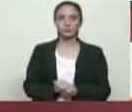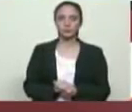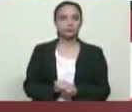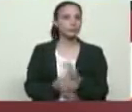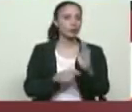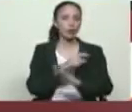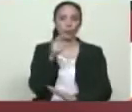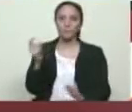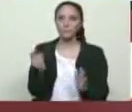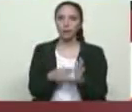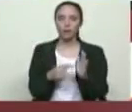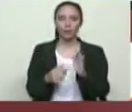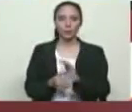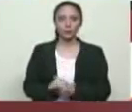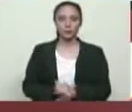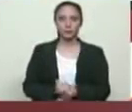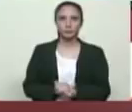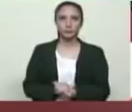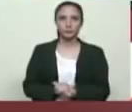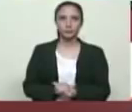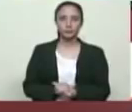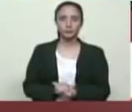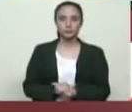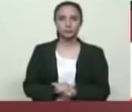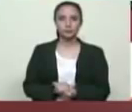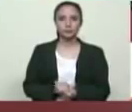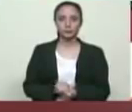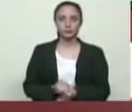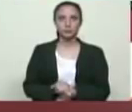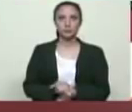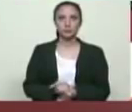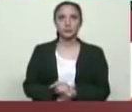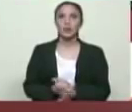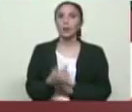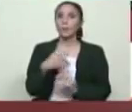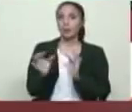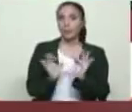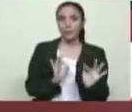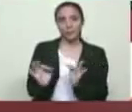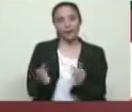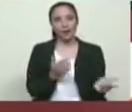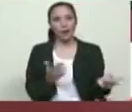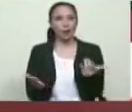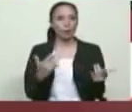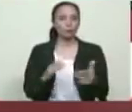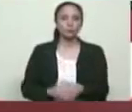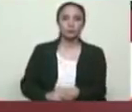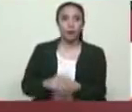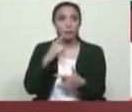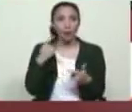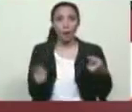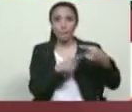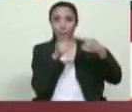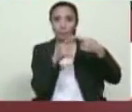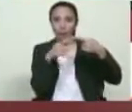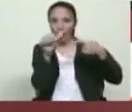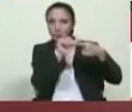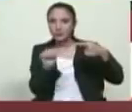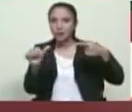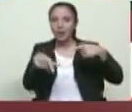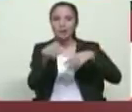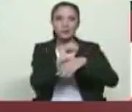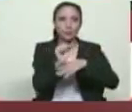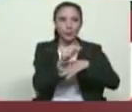Todos. Para nosotros prepararnos para terminar este primer semestre